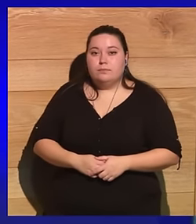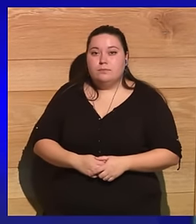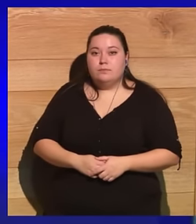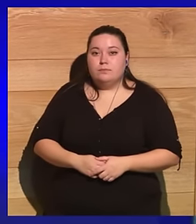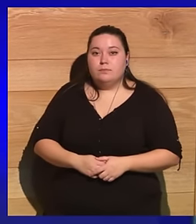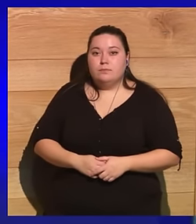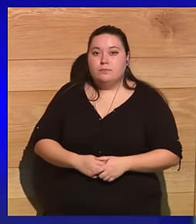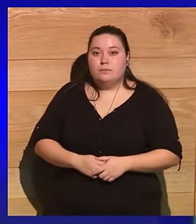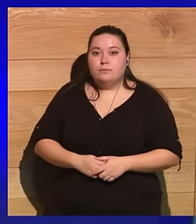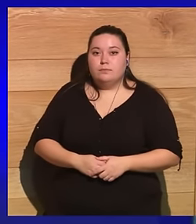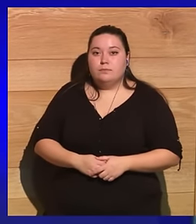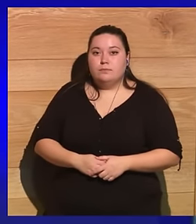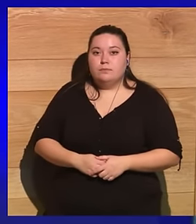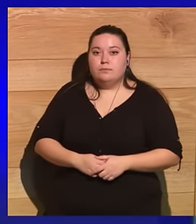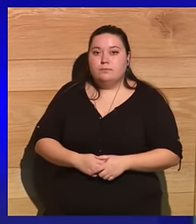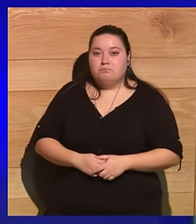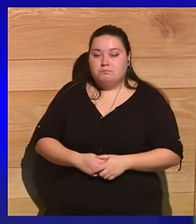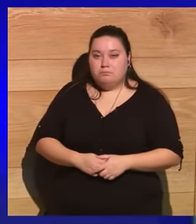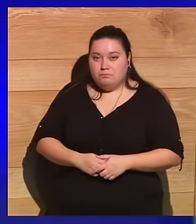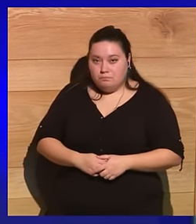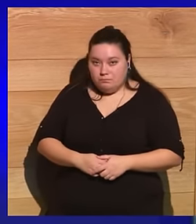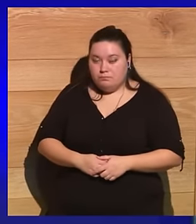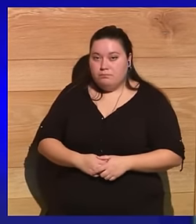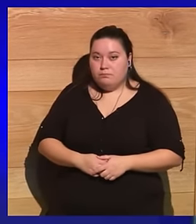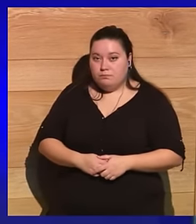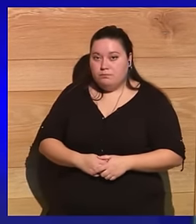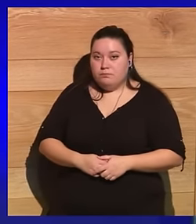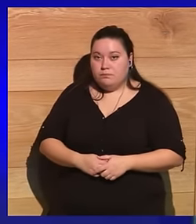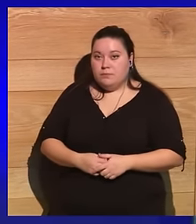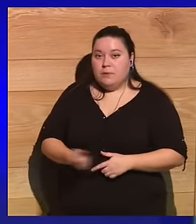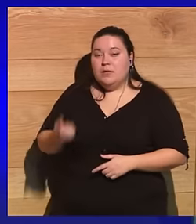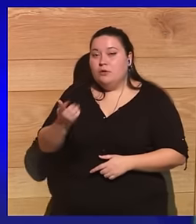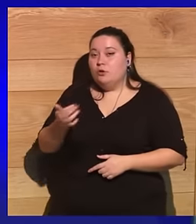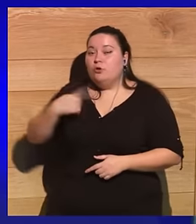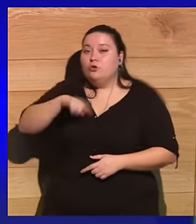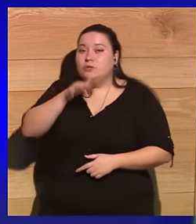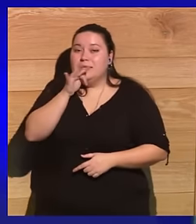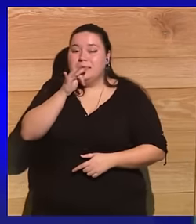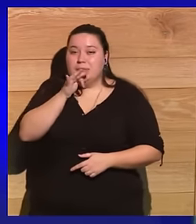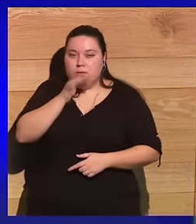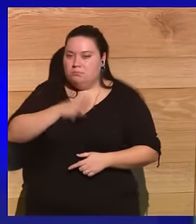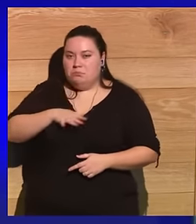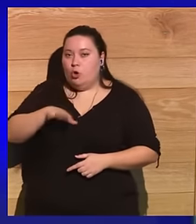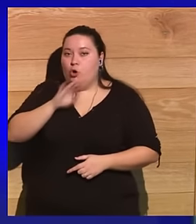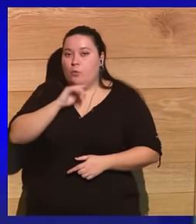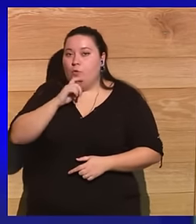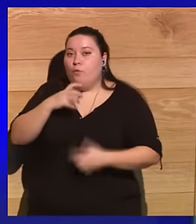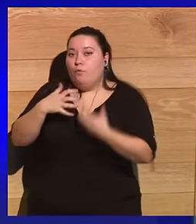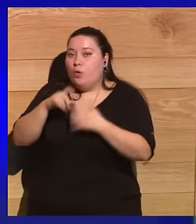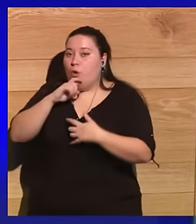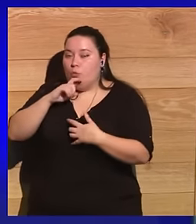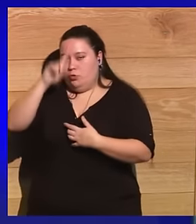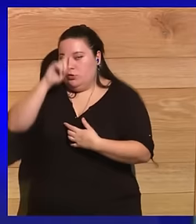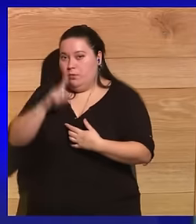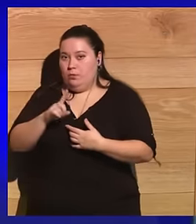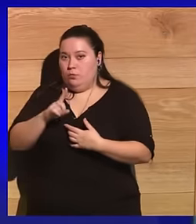las redes neuronales se inspiran en esto, pero creo que todavía no hemos comprendido bien cómo funciona esto, especialmente cómo podemos